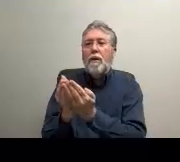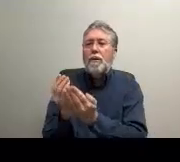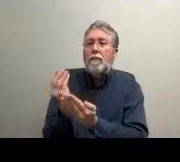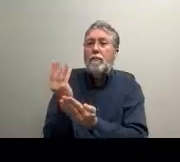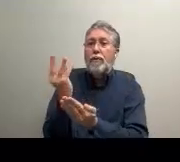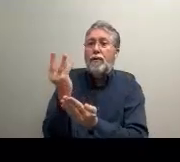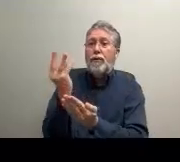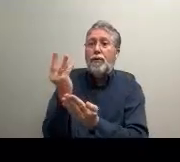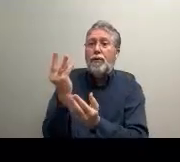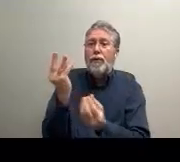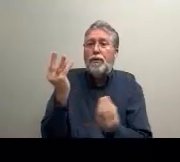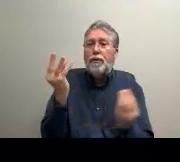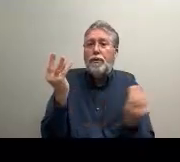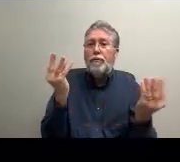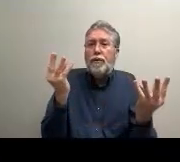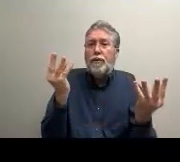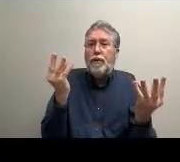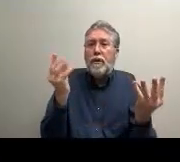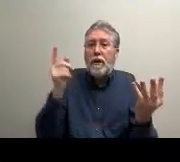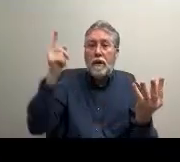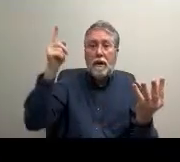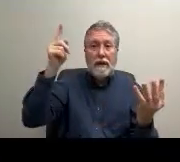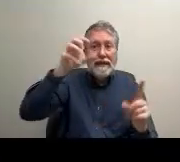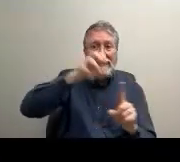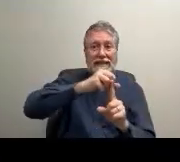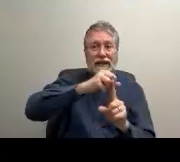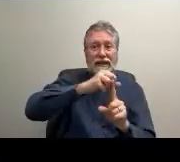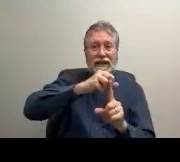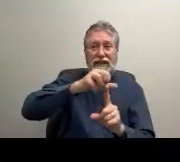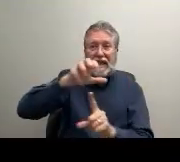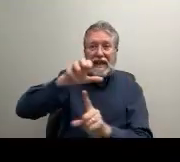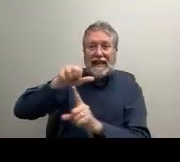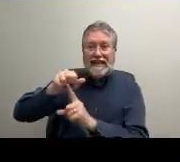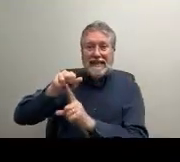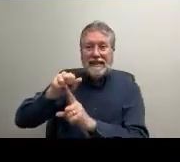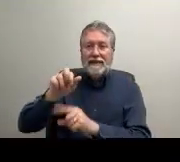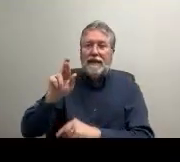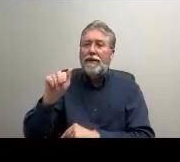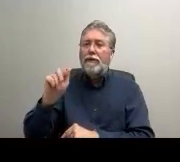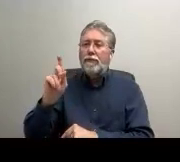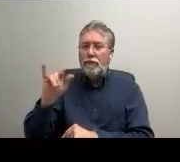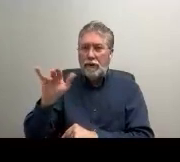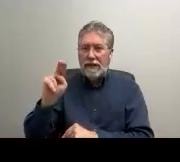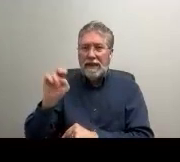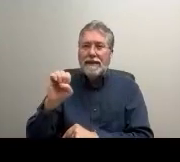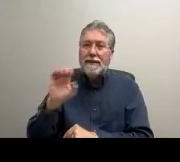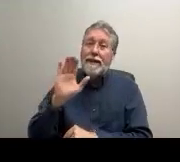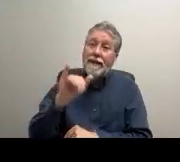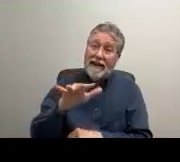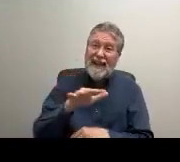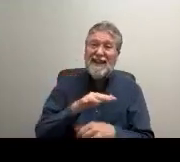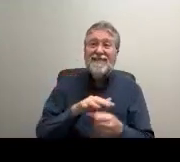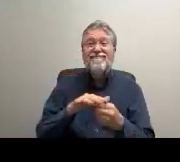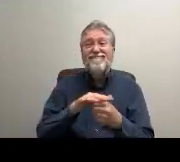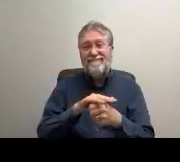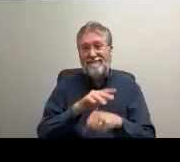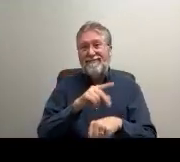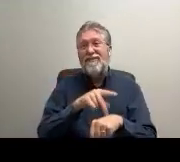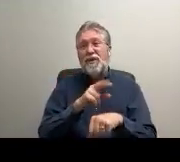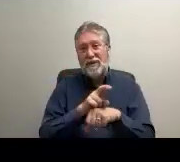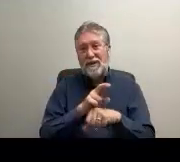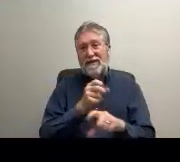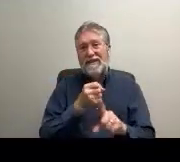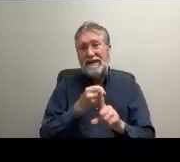nocturna, la luminosidad, la radiación, y se activaría efectivamente. Todas estas son condiciones específicas de Puerto